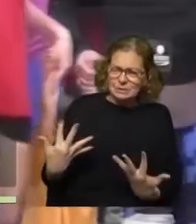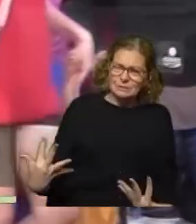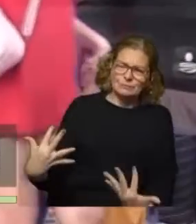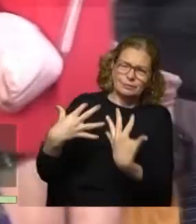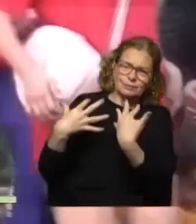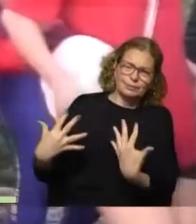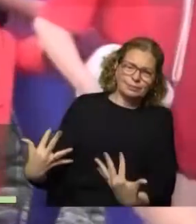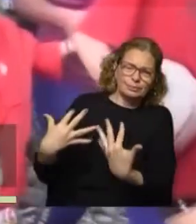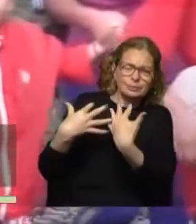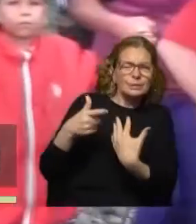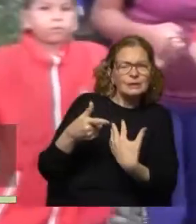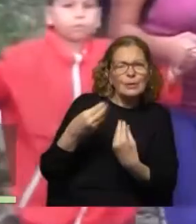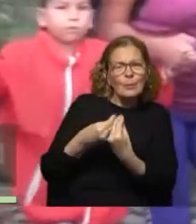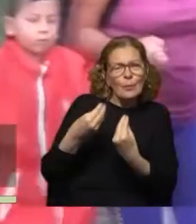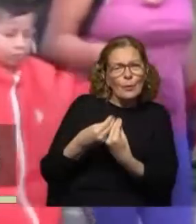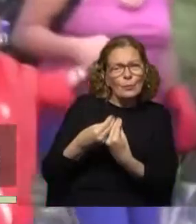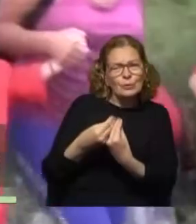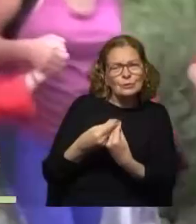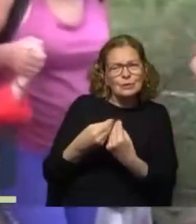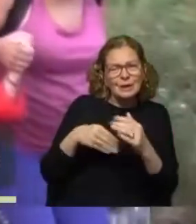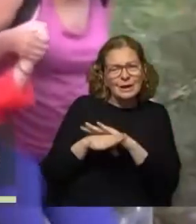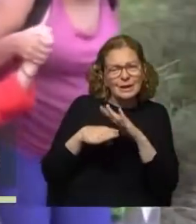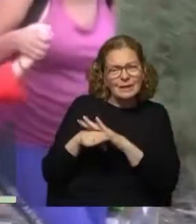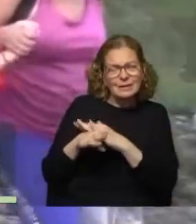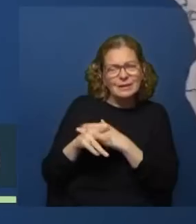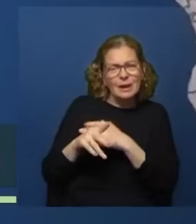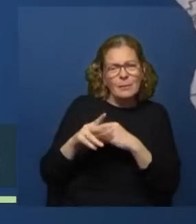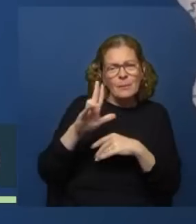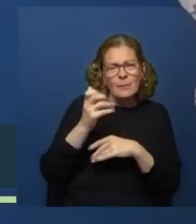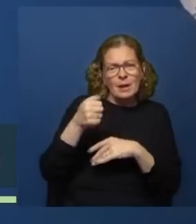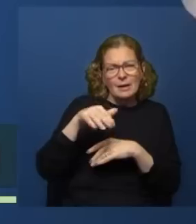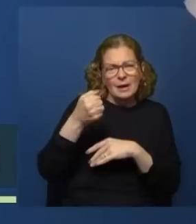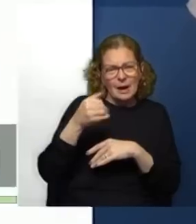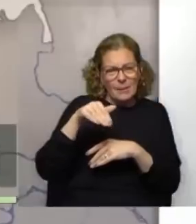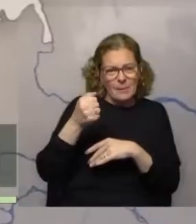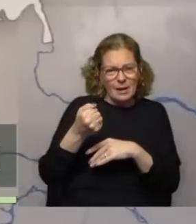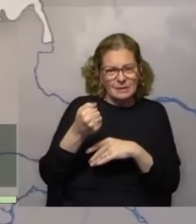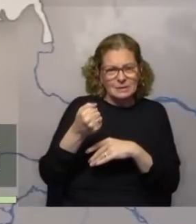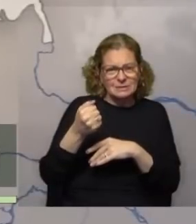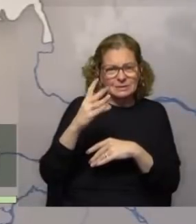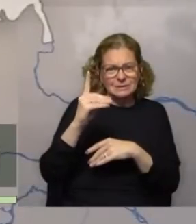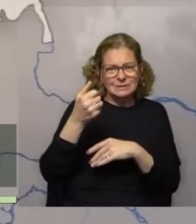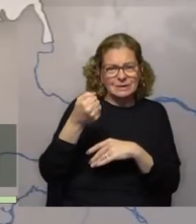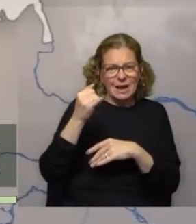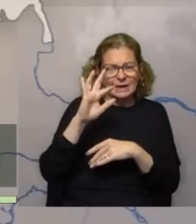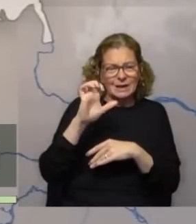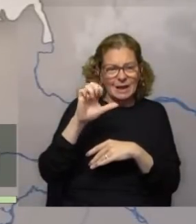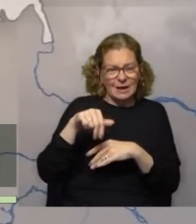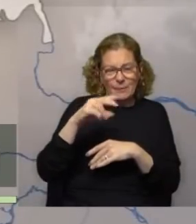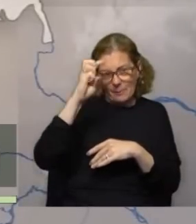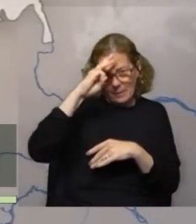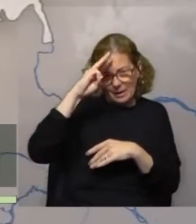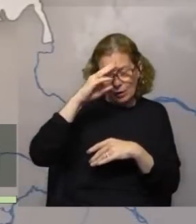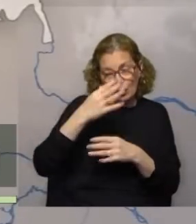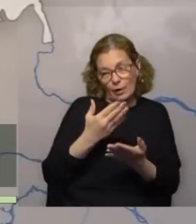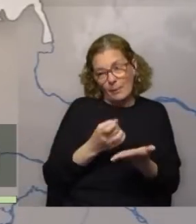nacionalidad en curso donde están incluidos los que ingresen y regularmente por Panamá es decir por el tapón del Darién México y los que han sido